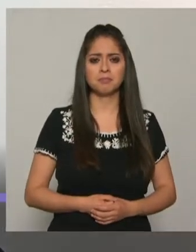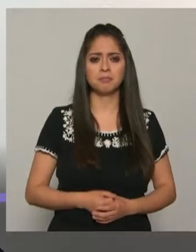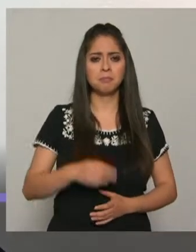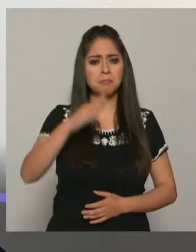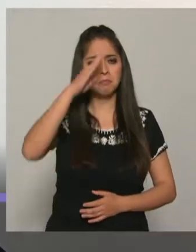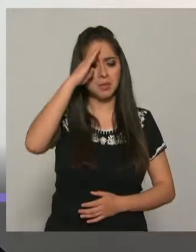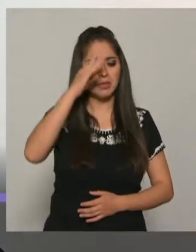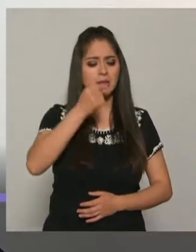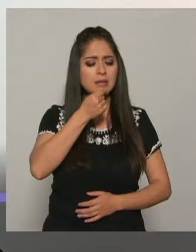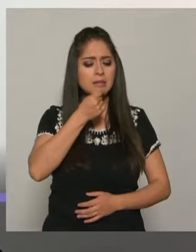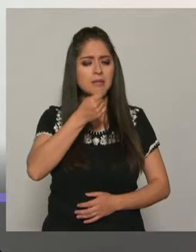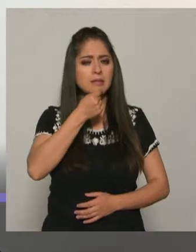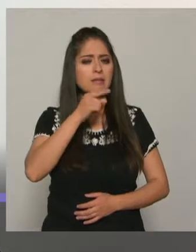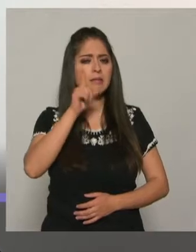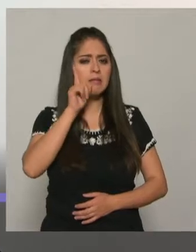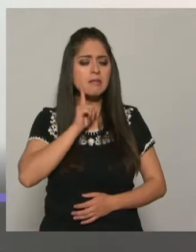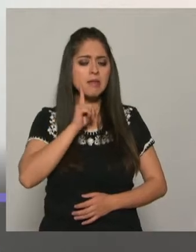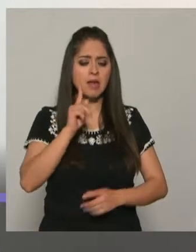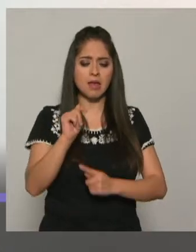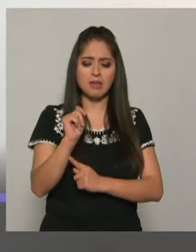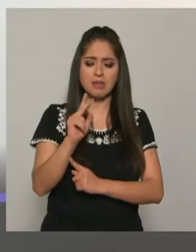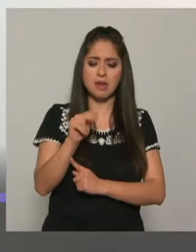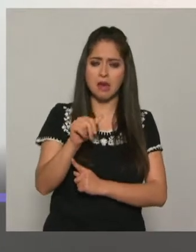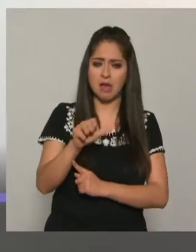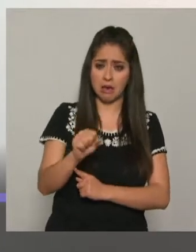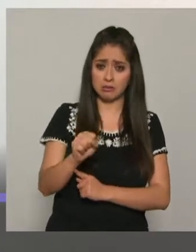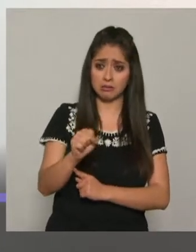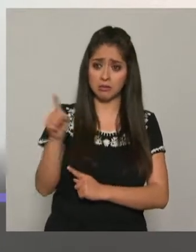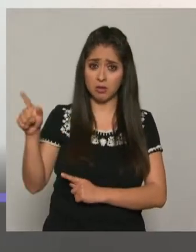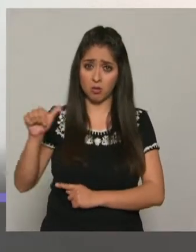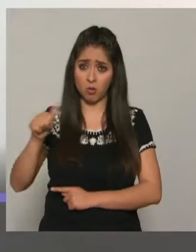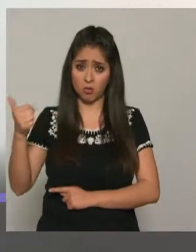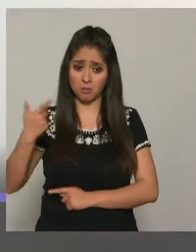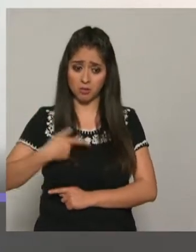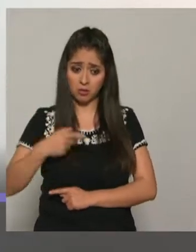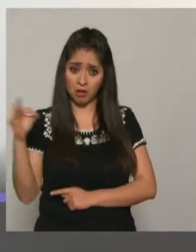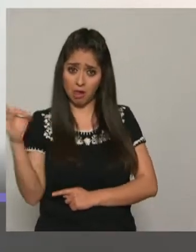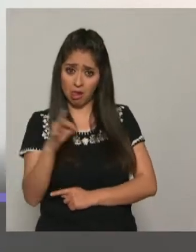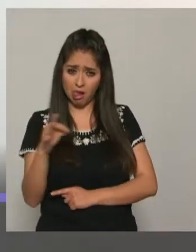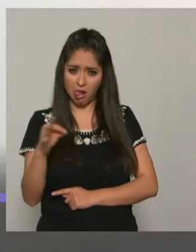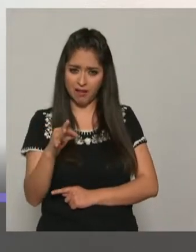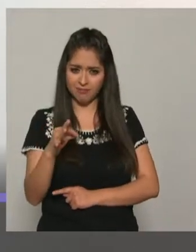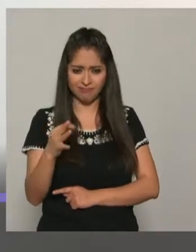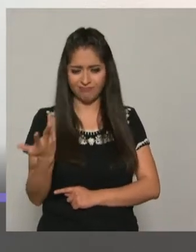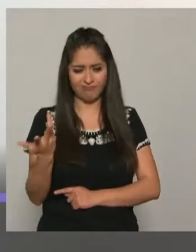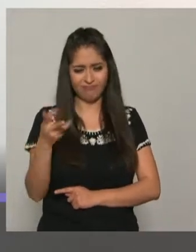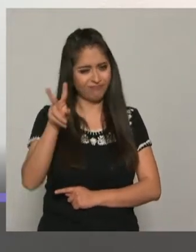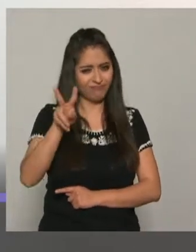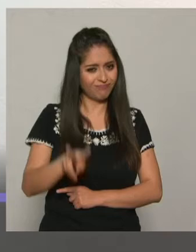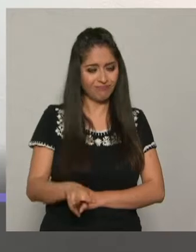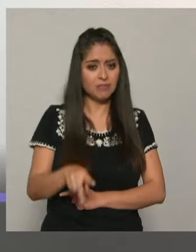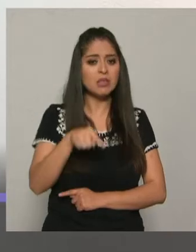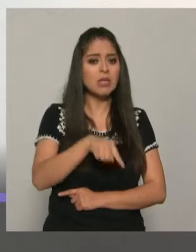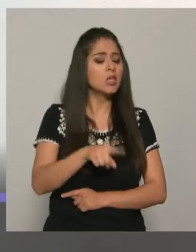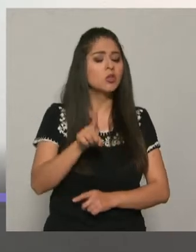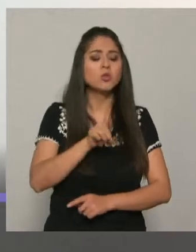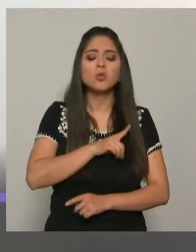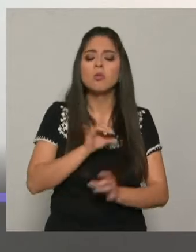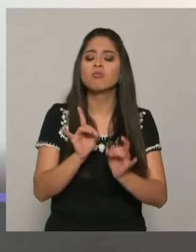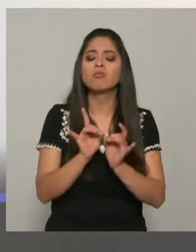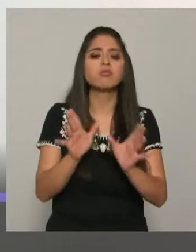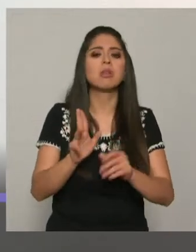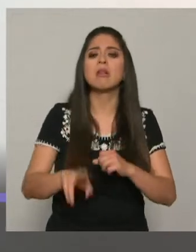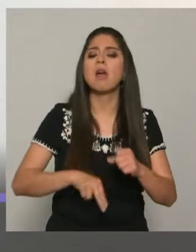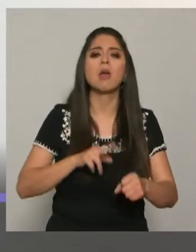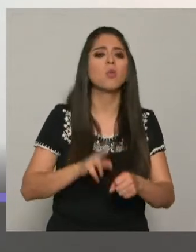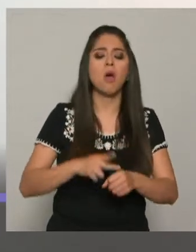porque alguien los está induciendo a ello, no es real. ¿Sí? Es algo que es innato a la persona, es complejo de